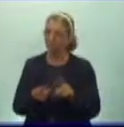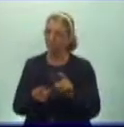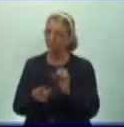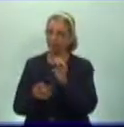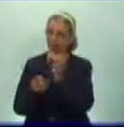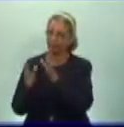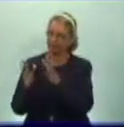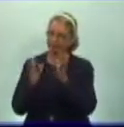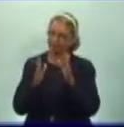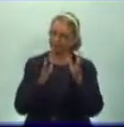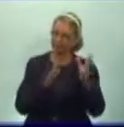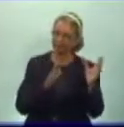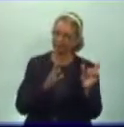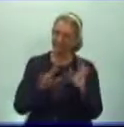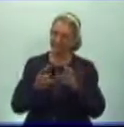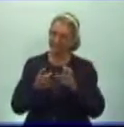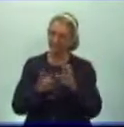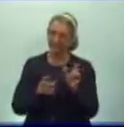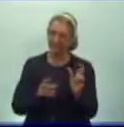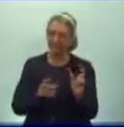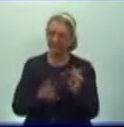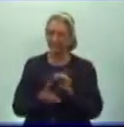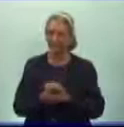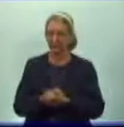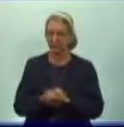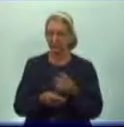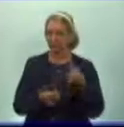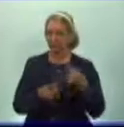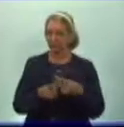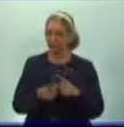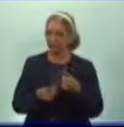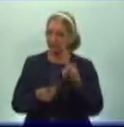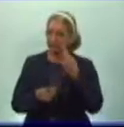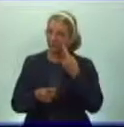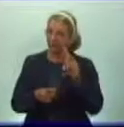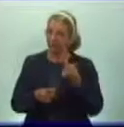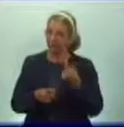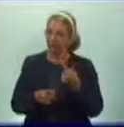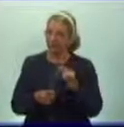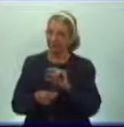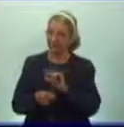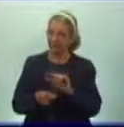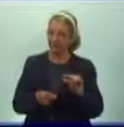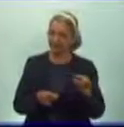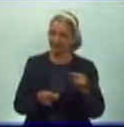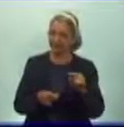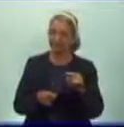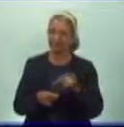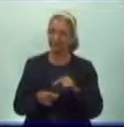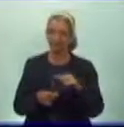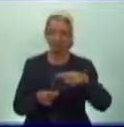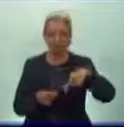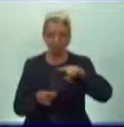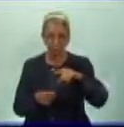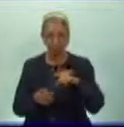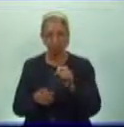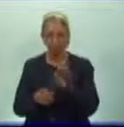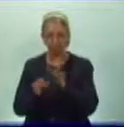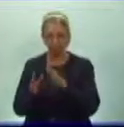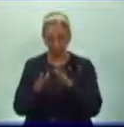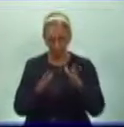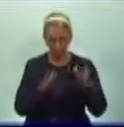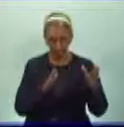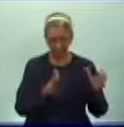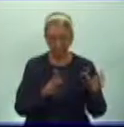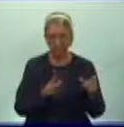y formando oración. Ahora les voy a poner una oración para que ustedes la ordenen. O sea, son